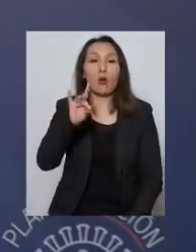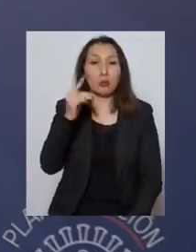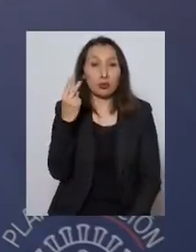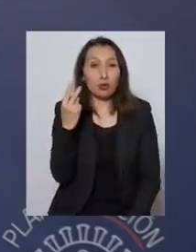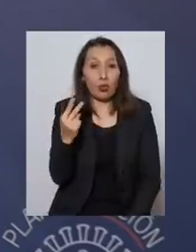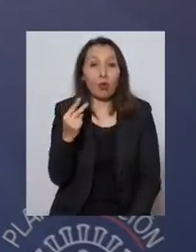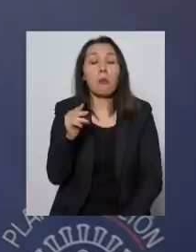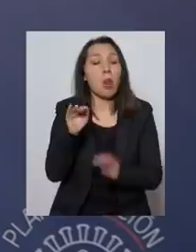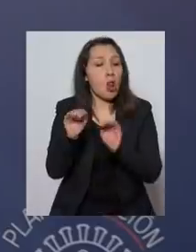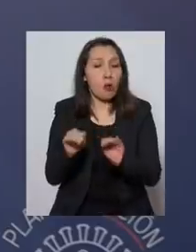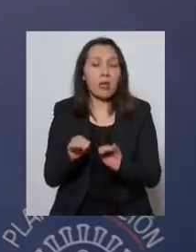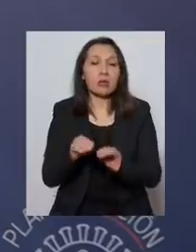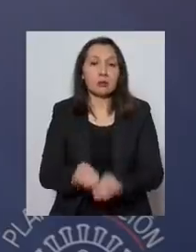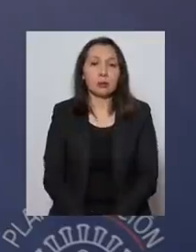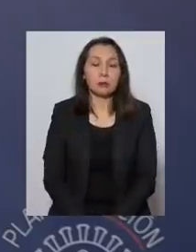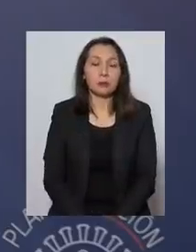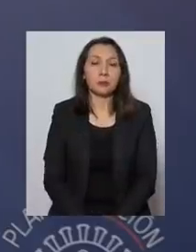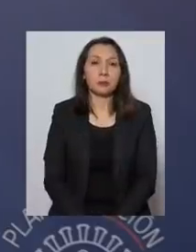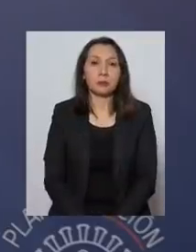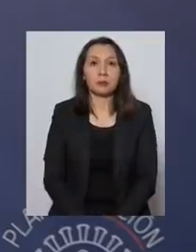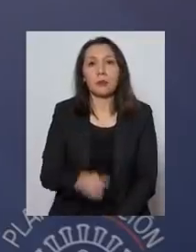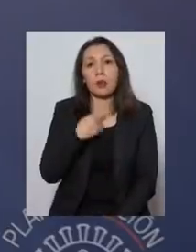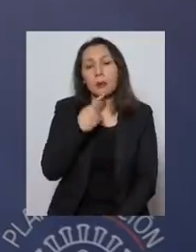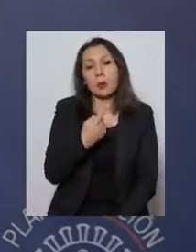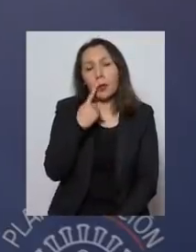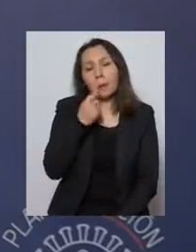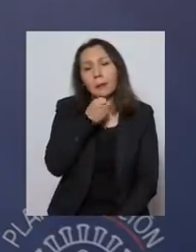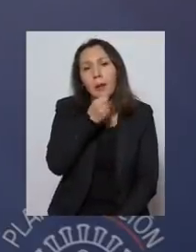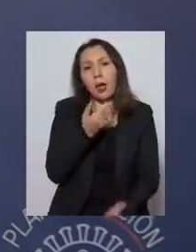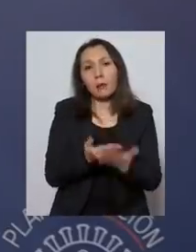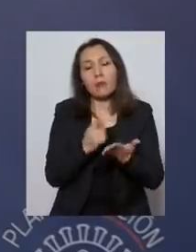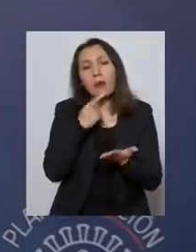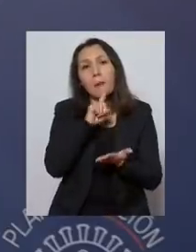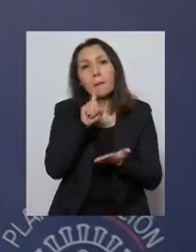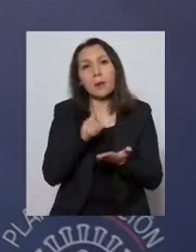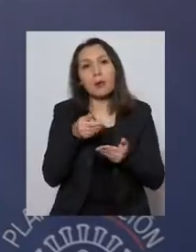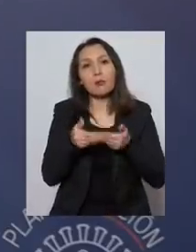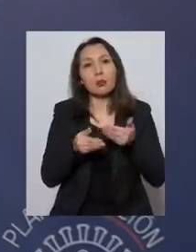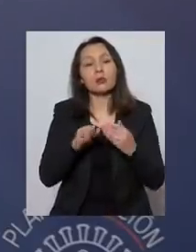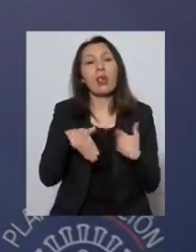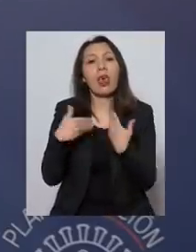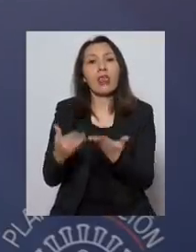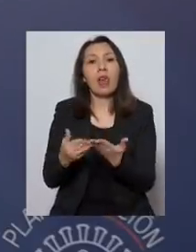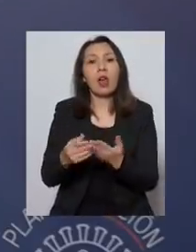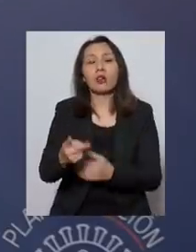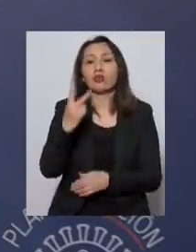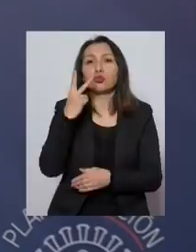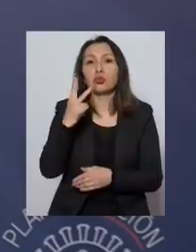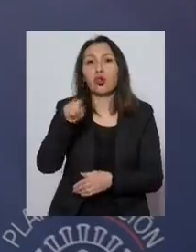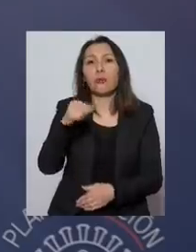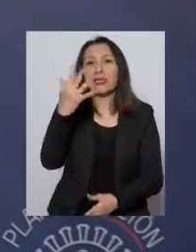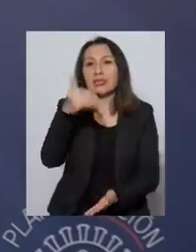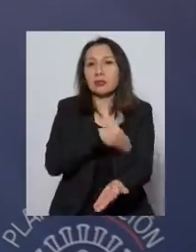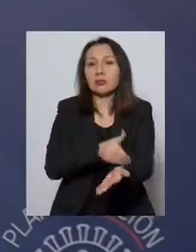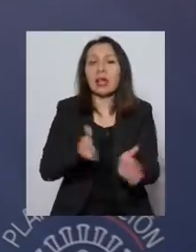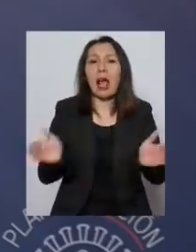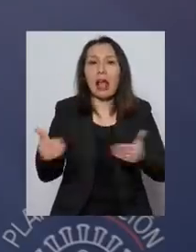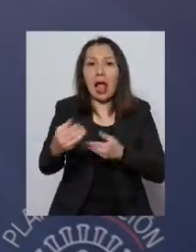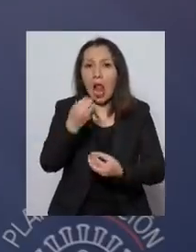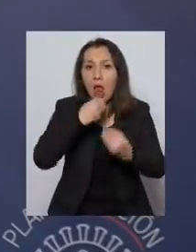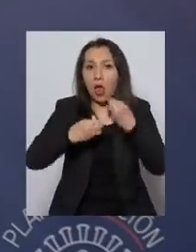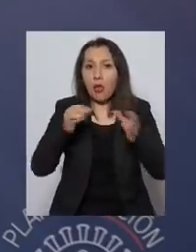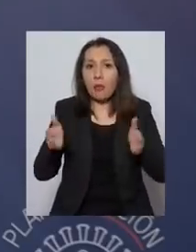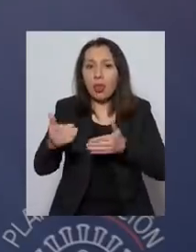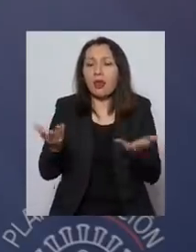para poder hacer lo mismo. Ministro, quisiera aprovechar de preguntarle también por el proceso de entrega de las 2,5 millones de cajas con